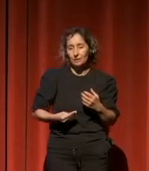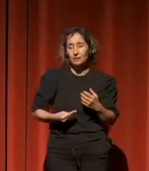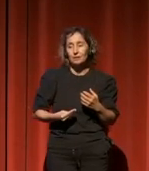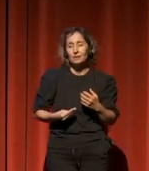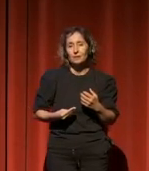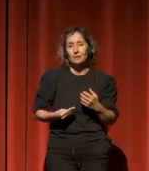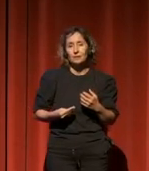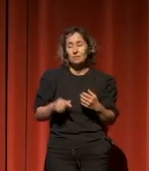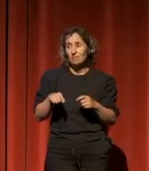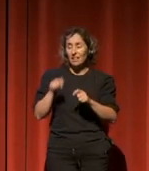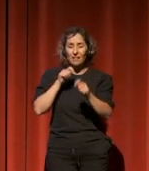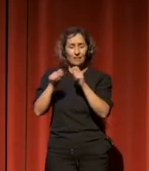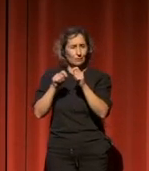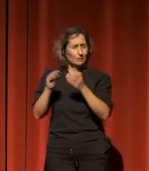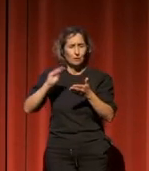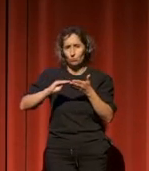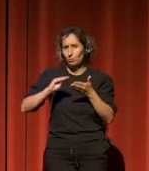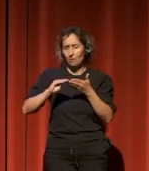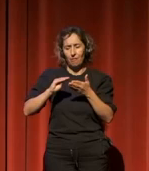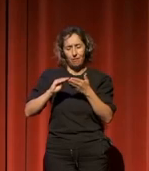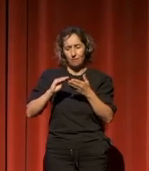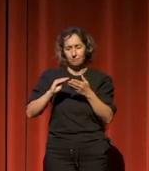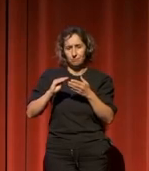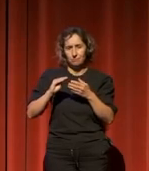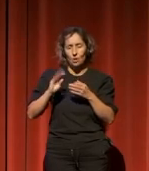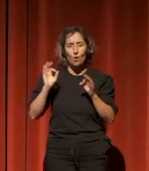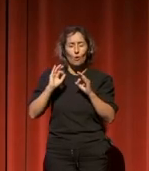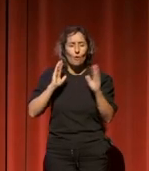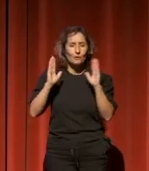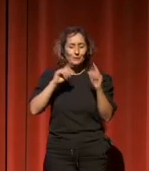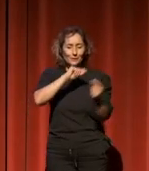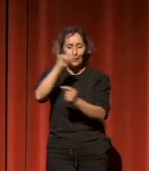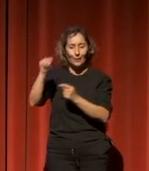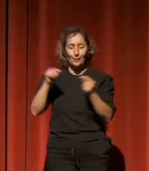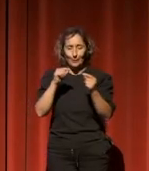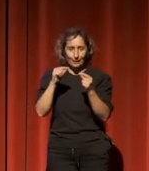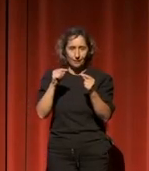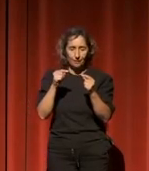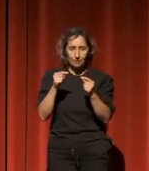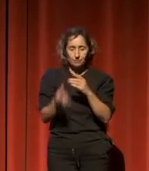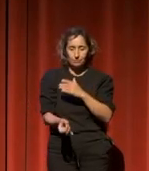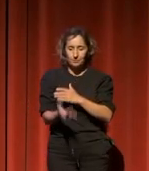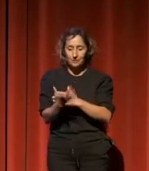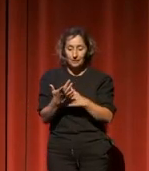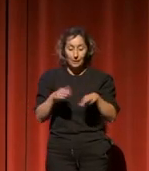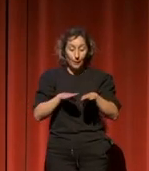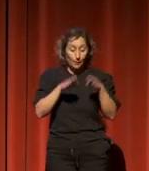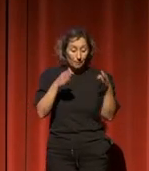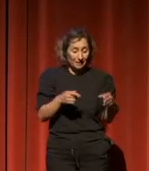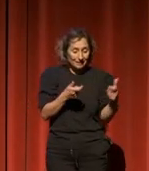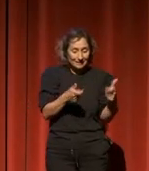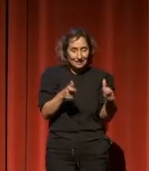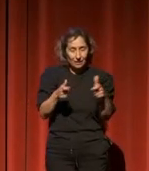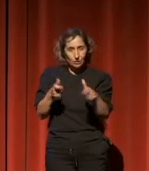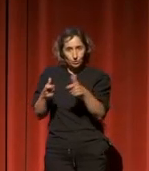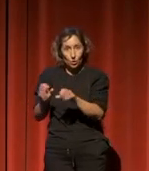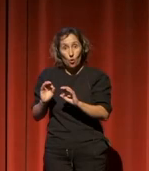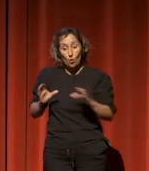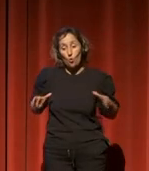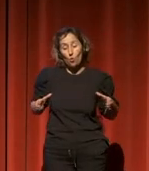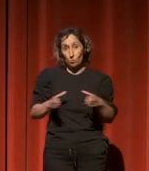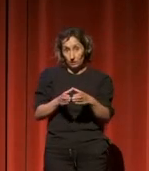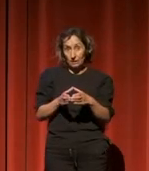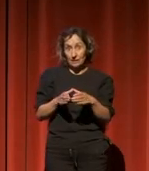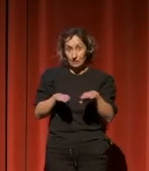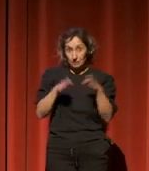la en las entrevistas eh Y en las sesiones de debate es las las mesas intersectoriales o comunitarias